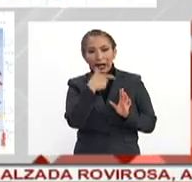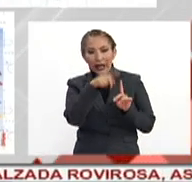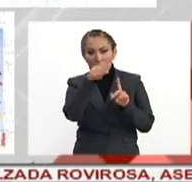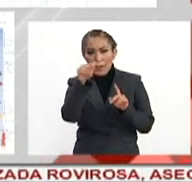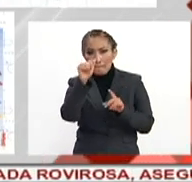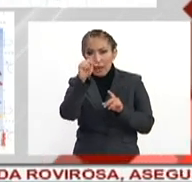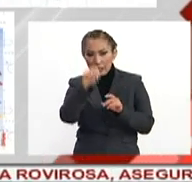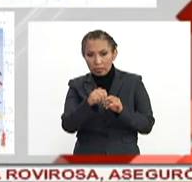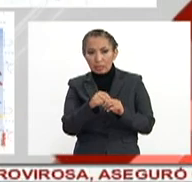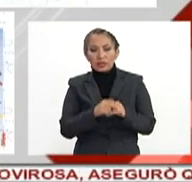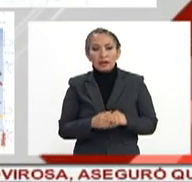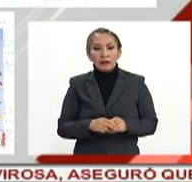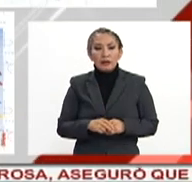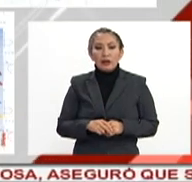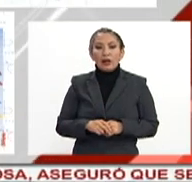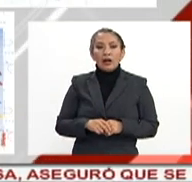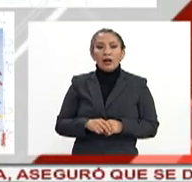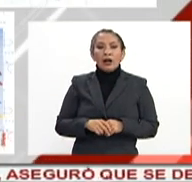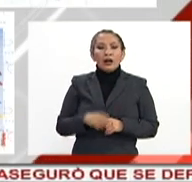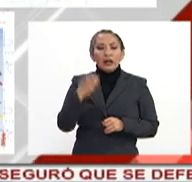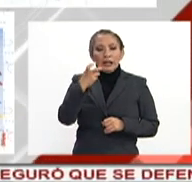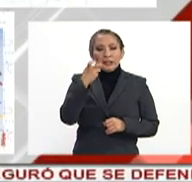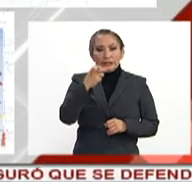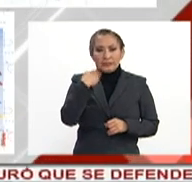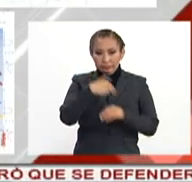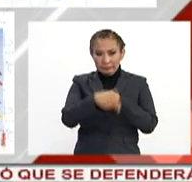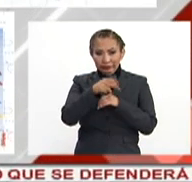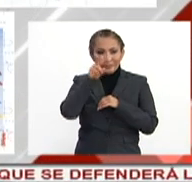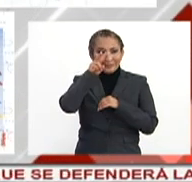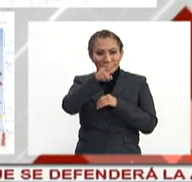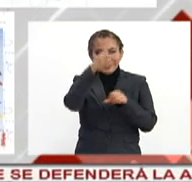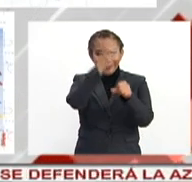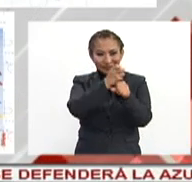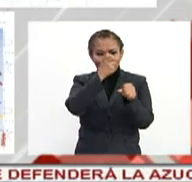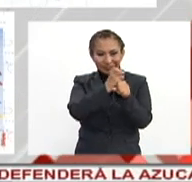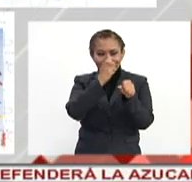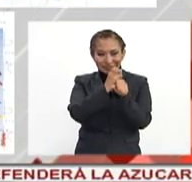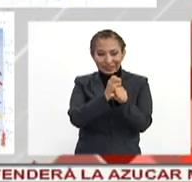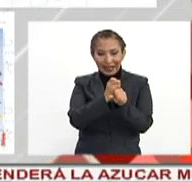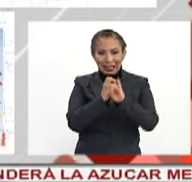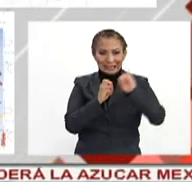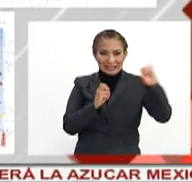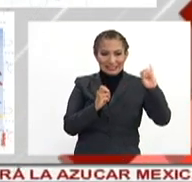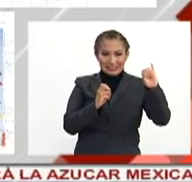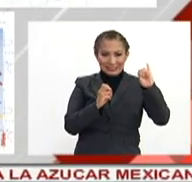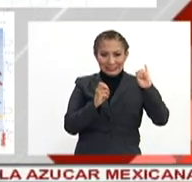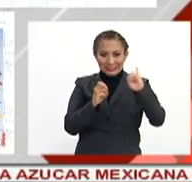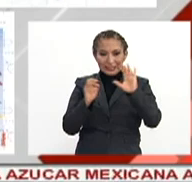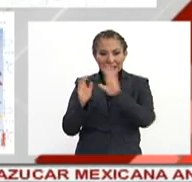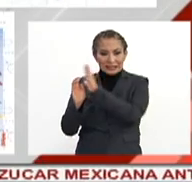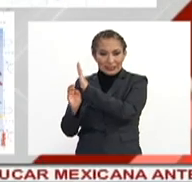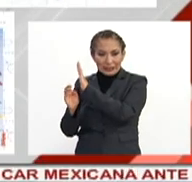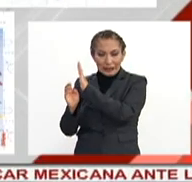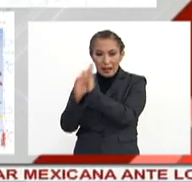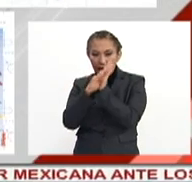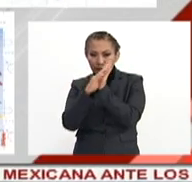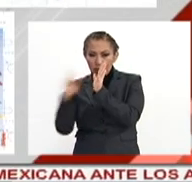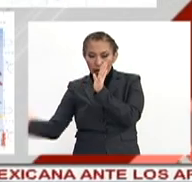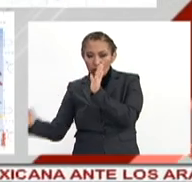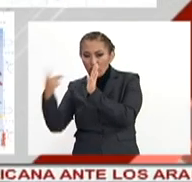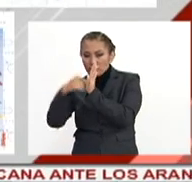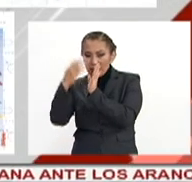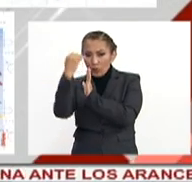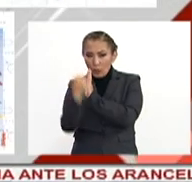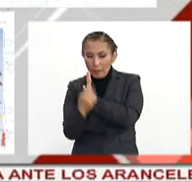del PAN. Así es. Este es el dato que ven ahí, el segundo de izquierda a derecha, es lo que pasó en 2009. Es